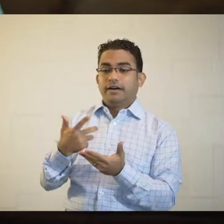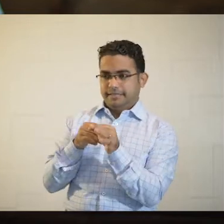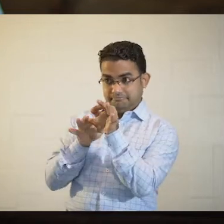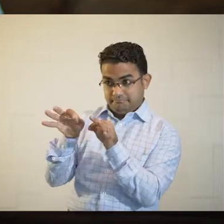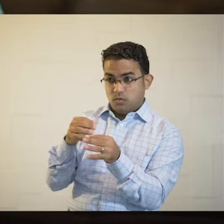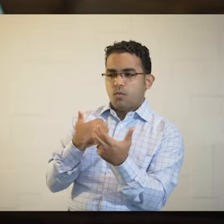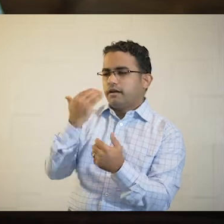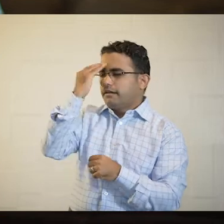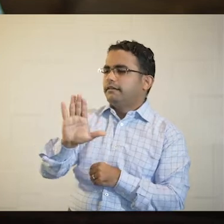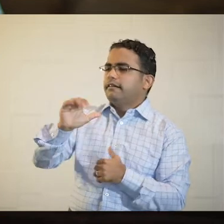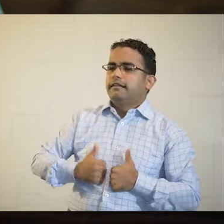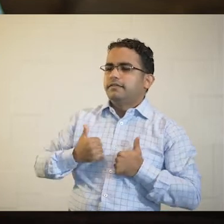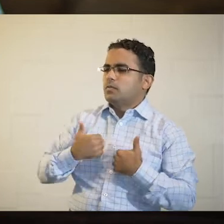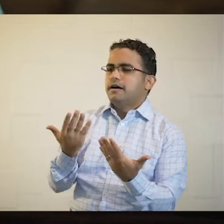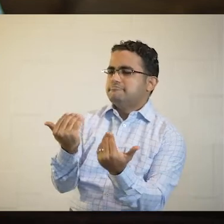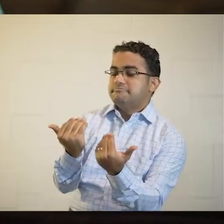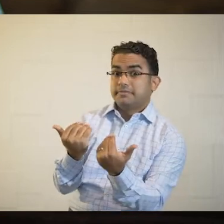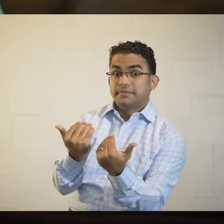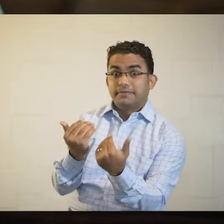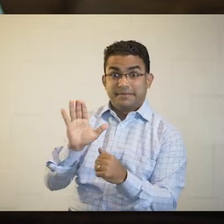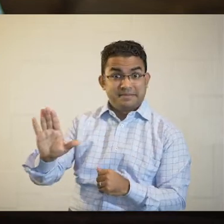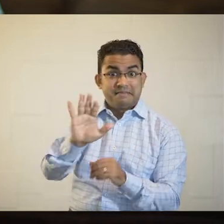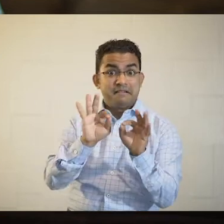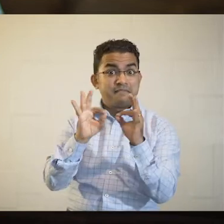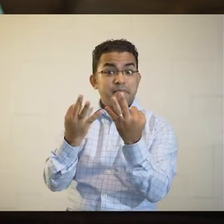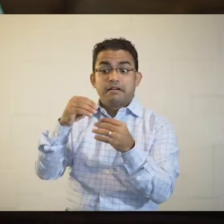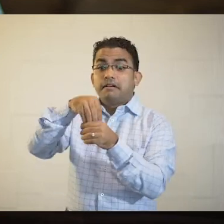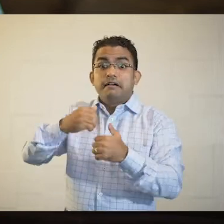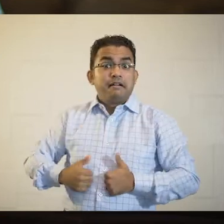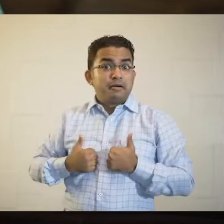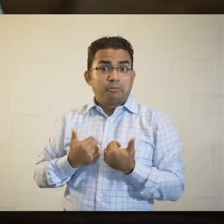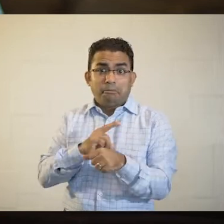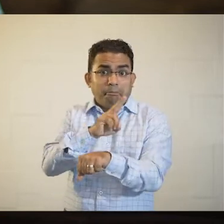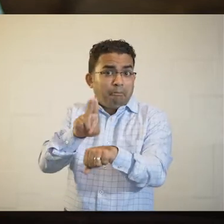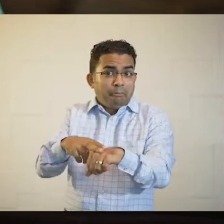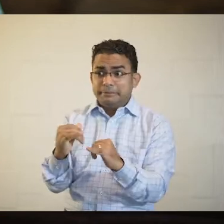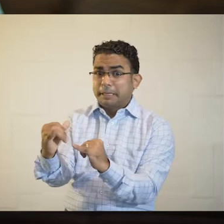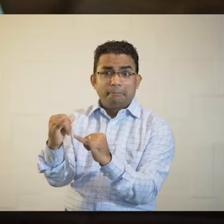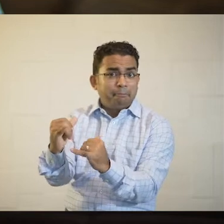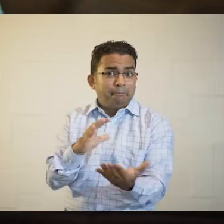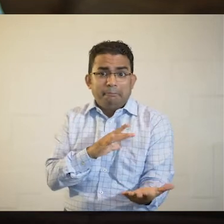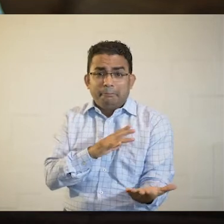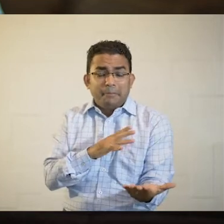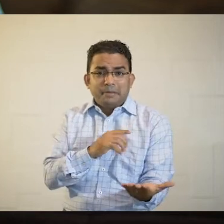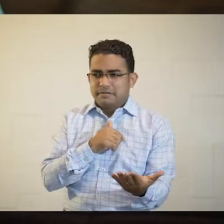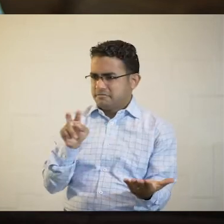que necesitaba. Yo quiero conocer un poco de tu vida. Y la vida de ellos es literalmente igual que la vida de cualquiera de nosotros.